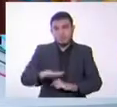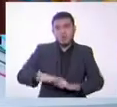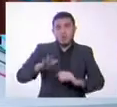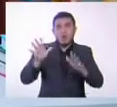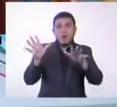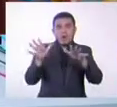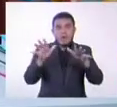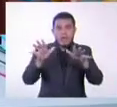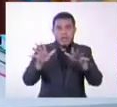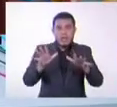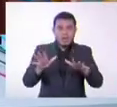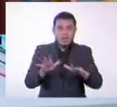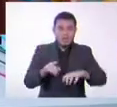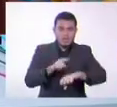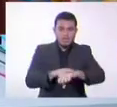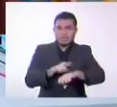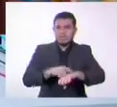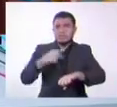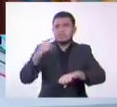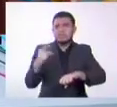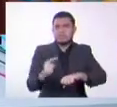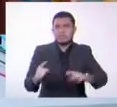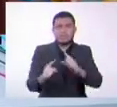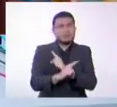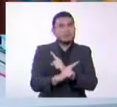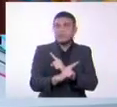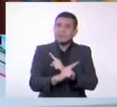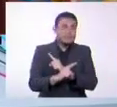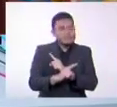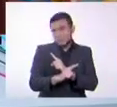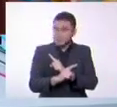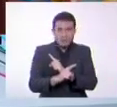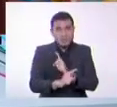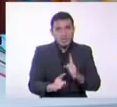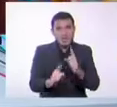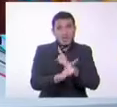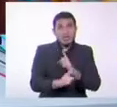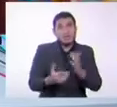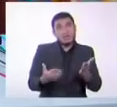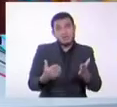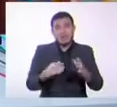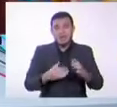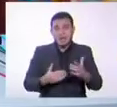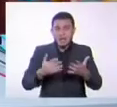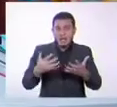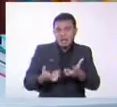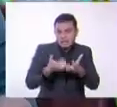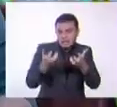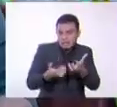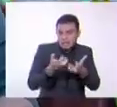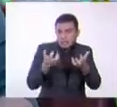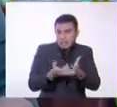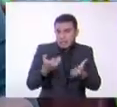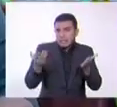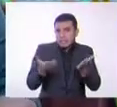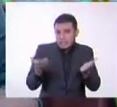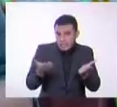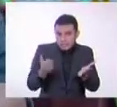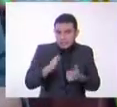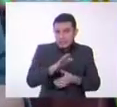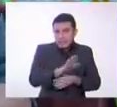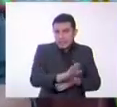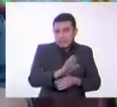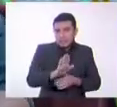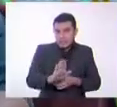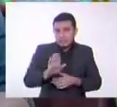climáticas de un momento a otro, sino que son variables de acuerdo al estudio que se va realizando en ellos.